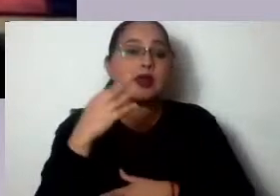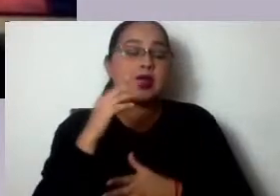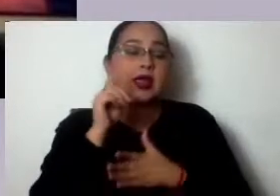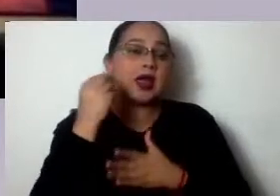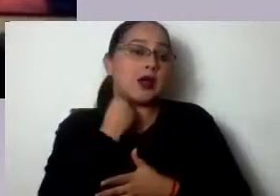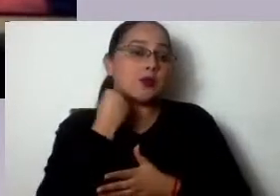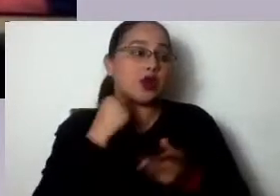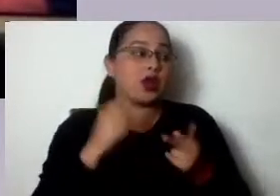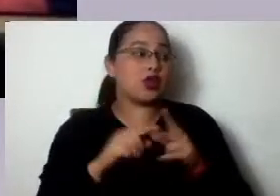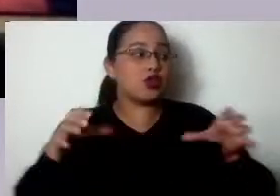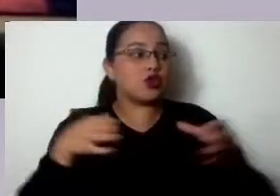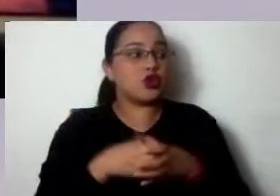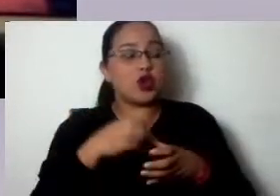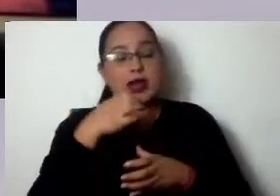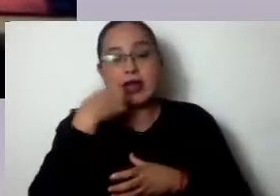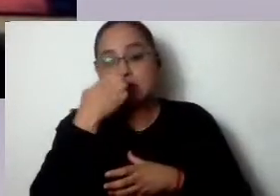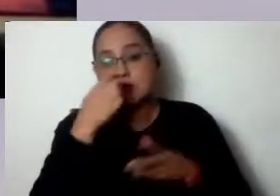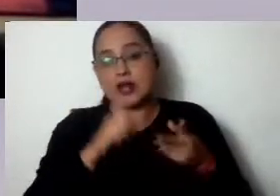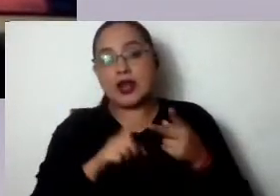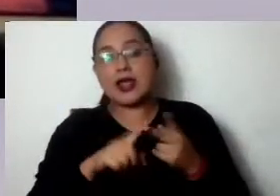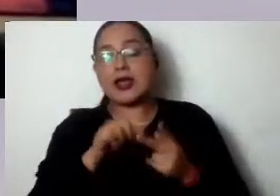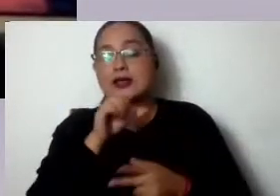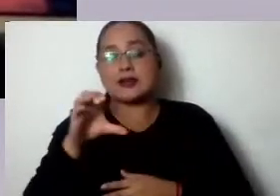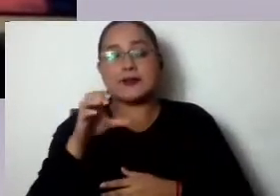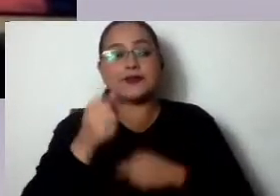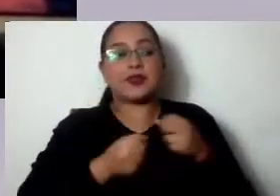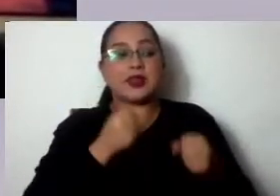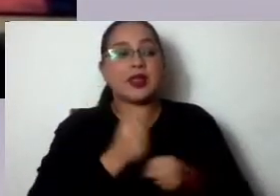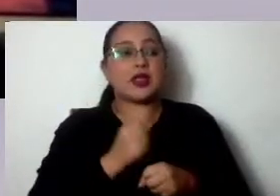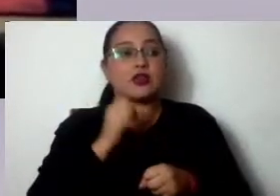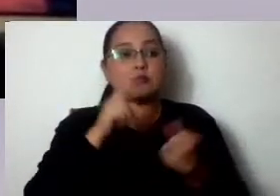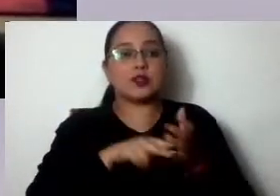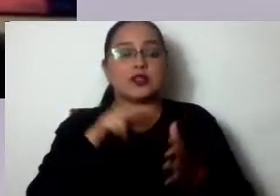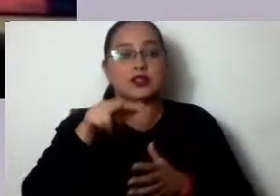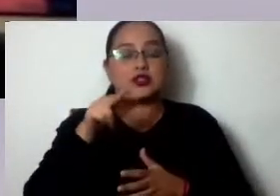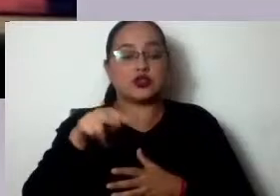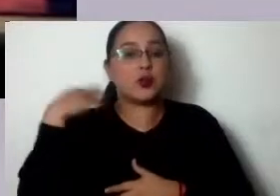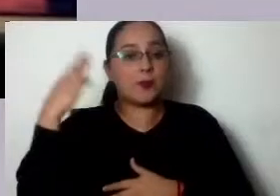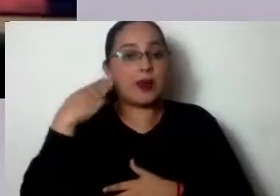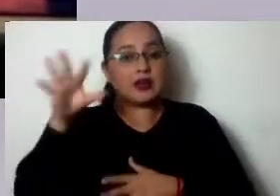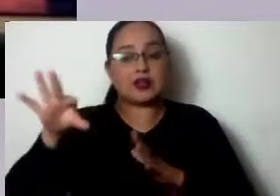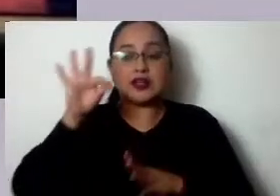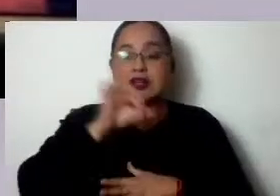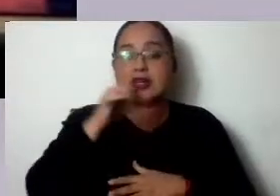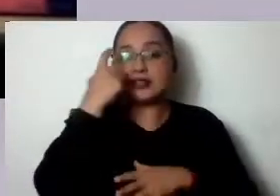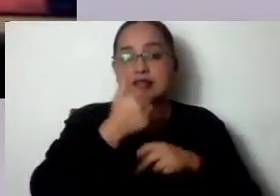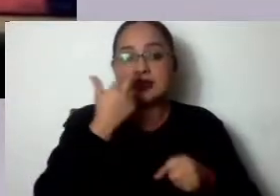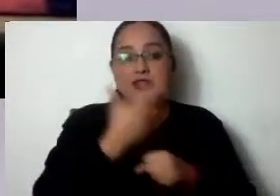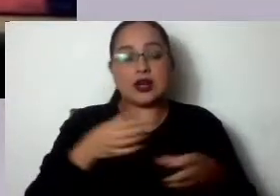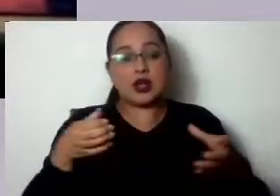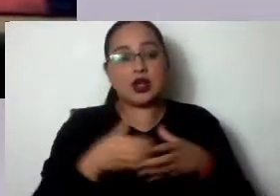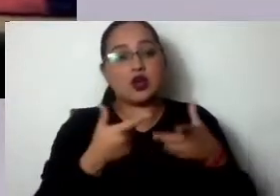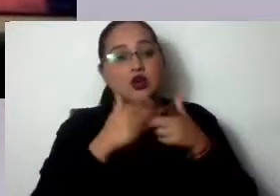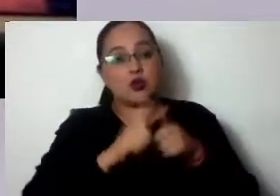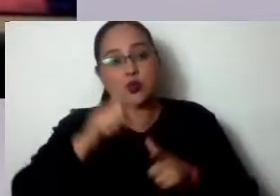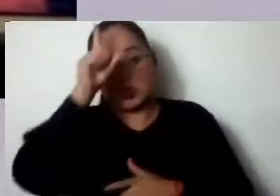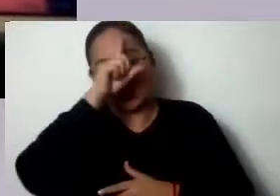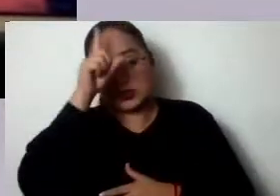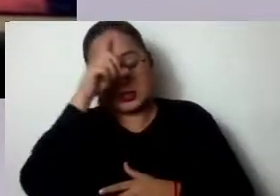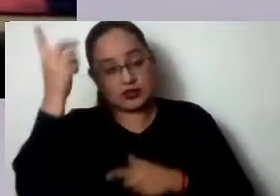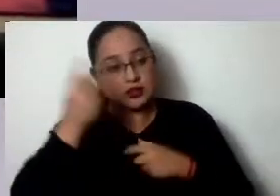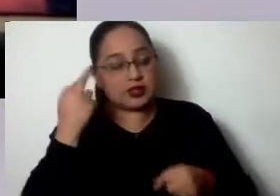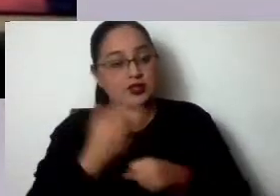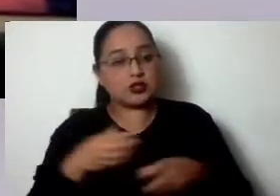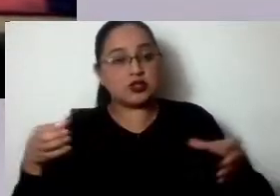profesionistas hace en marzo de 2018 fue electa como secretaria del consejo 10 de la asociación mexicana de